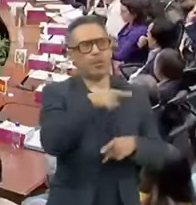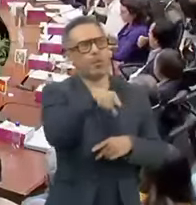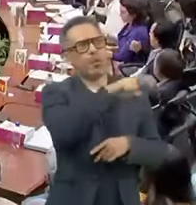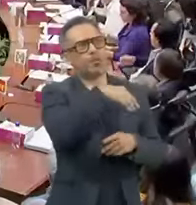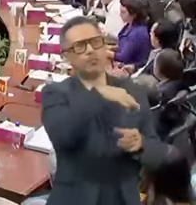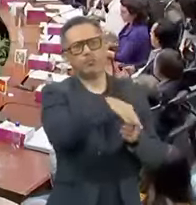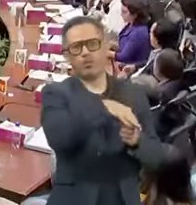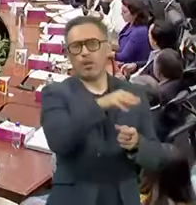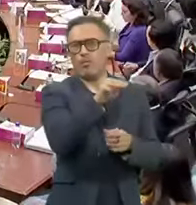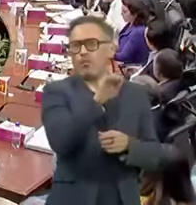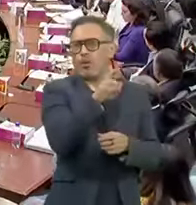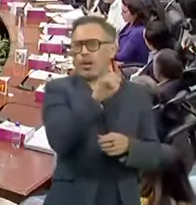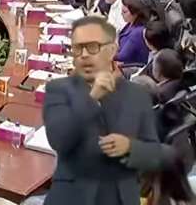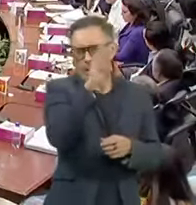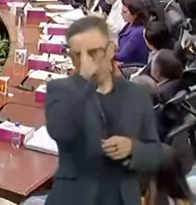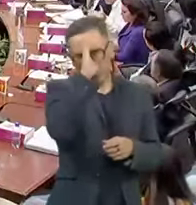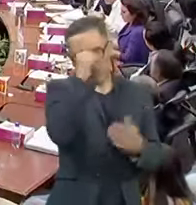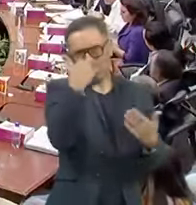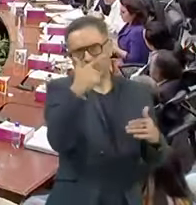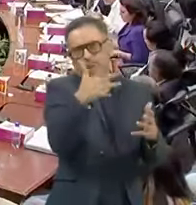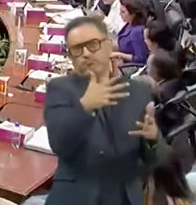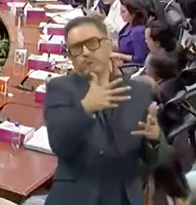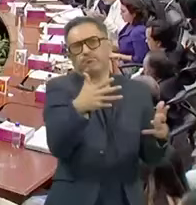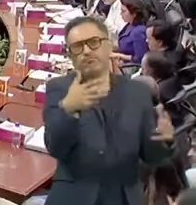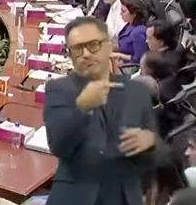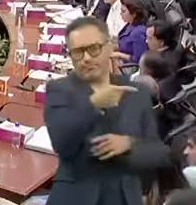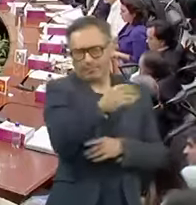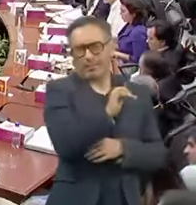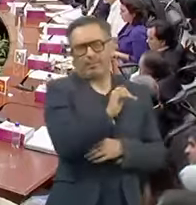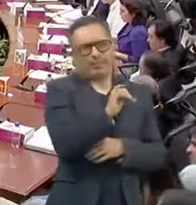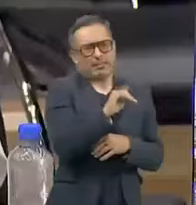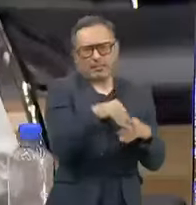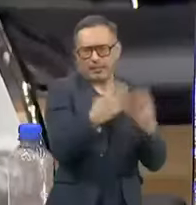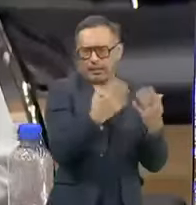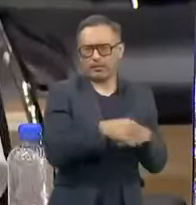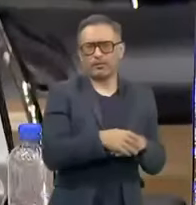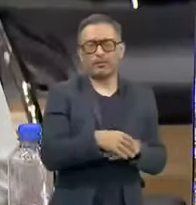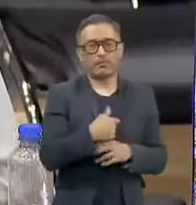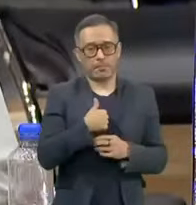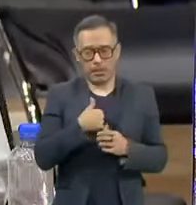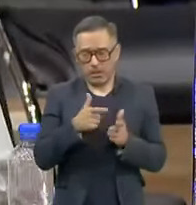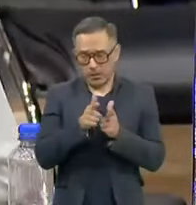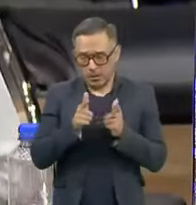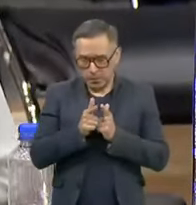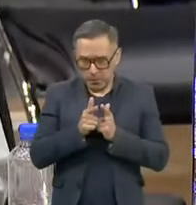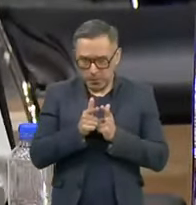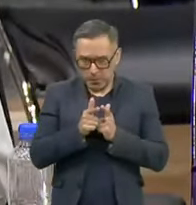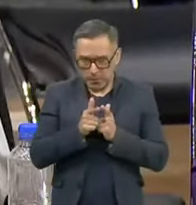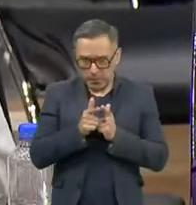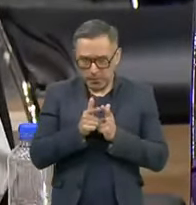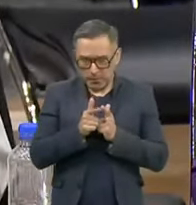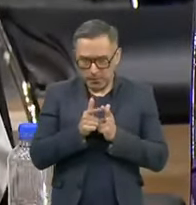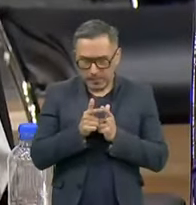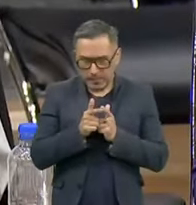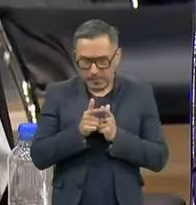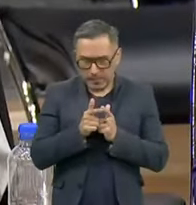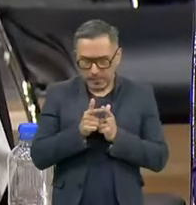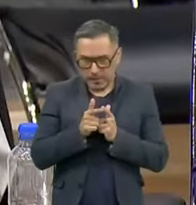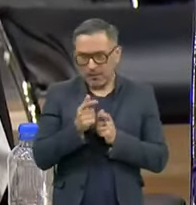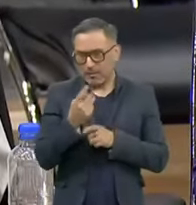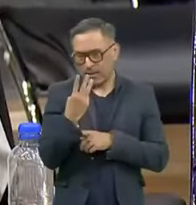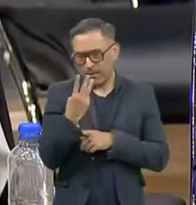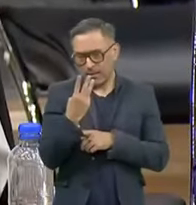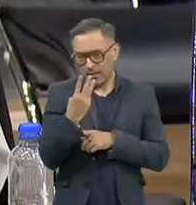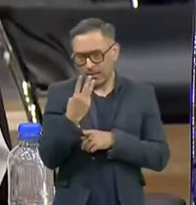es un fenómeno impresionante, sin duda. Mi partido es los tres, Morena, PT y